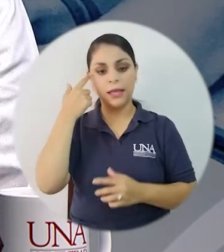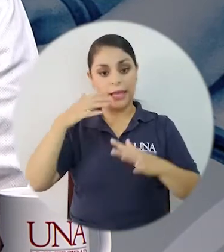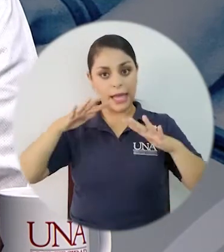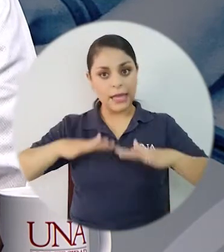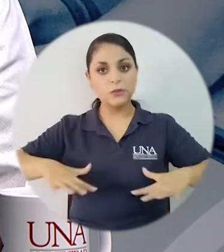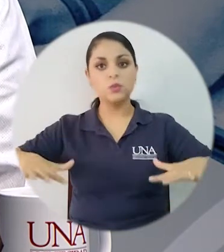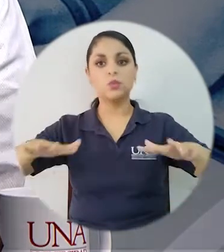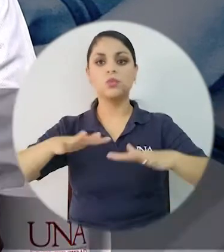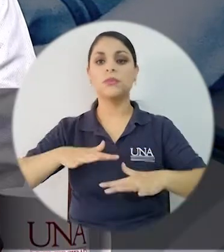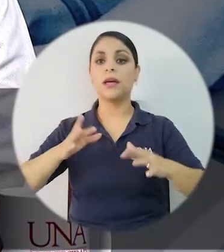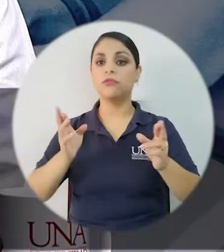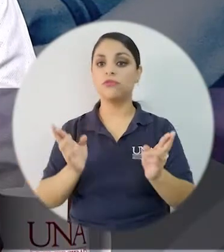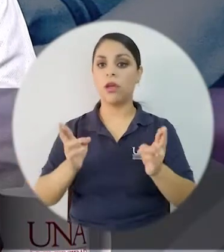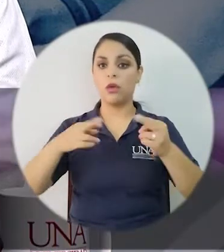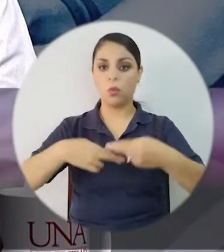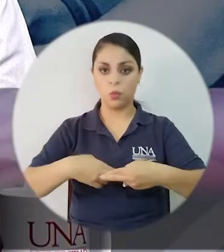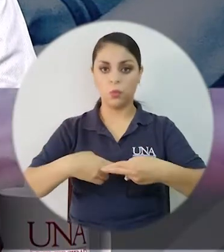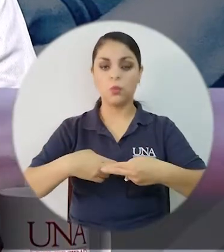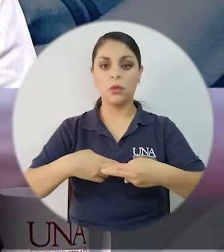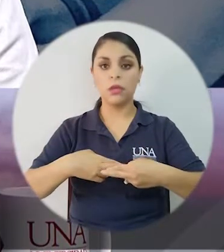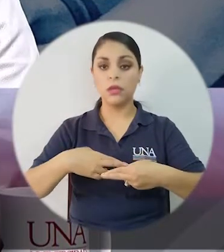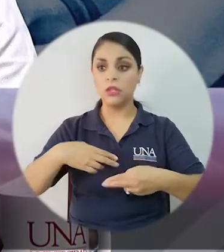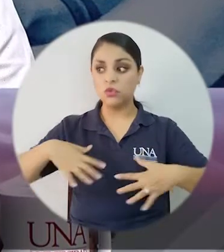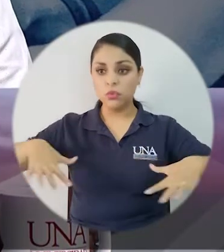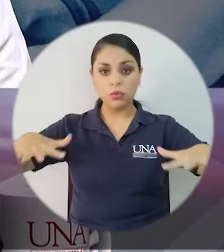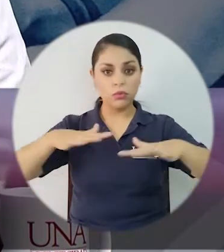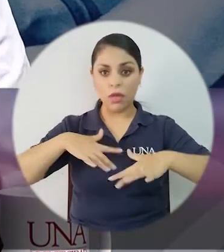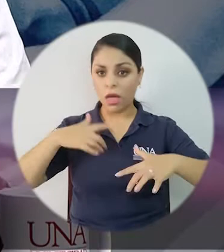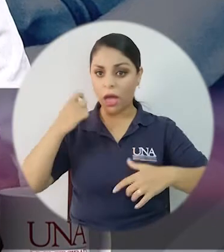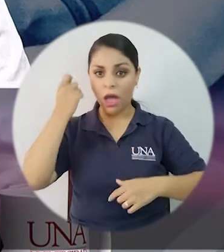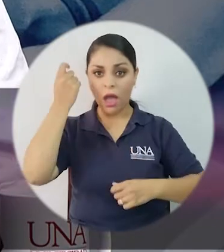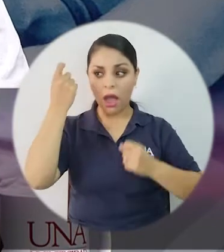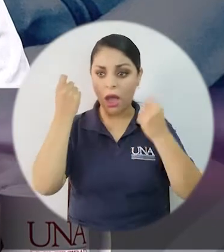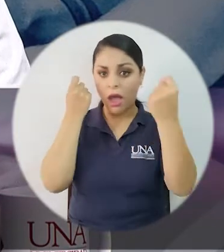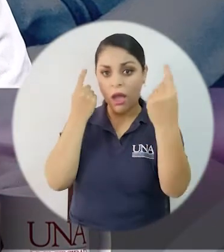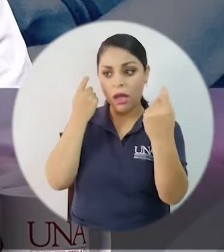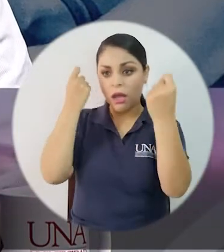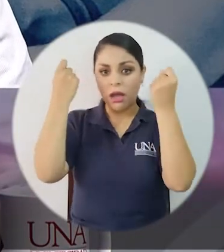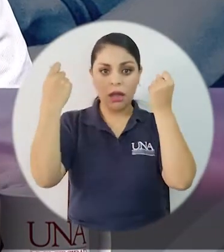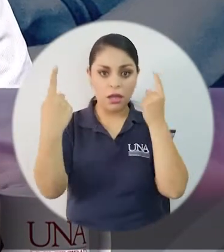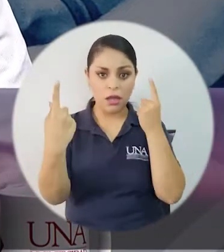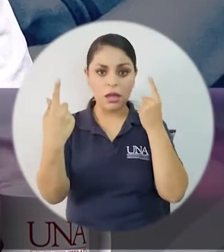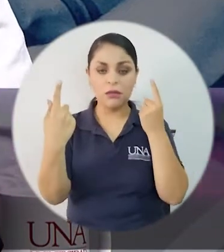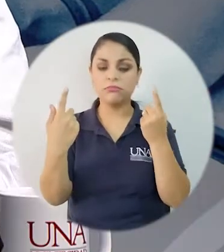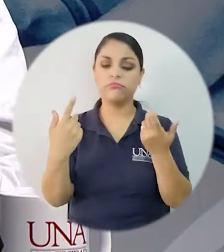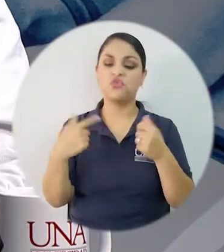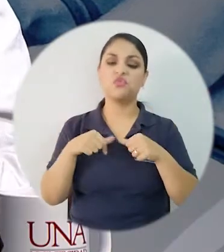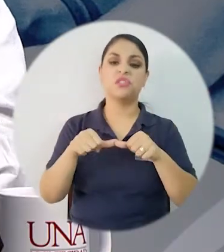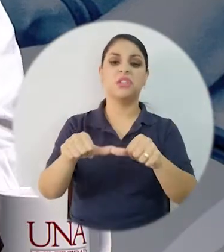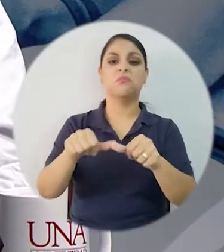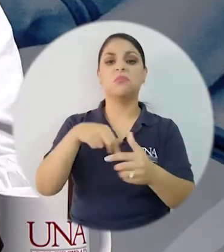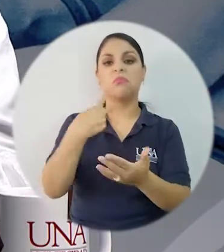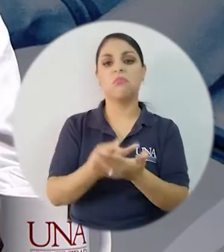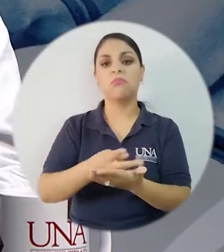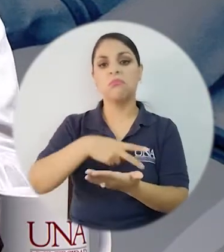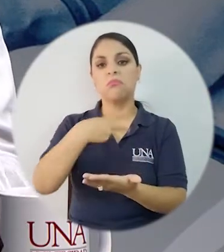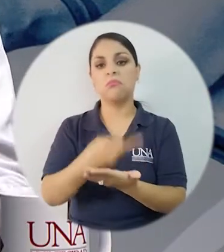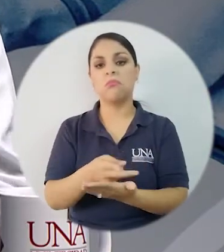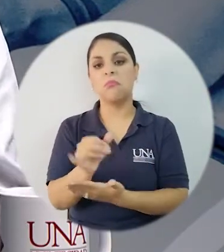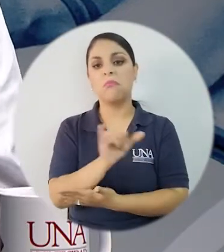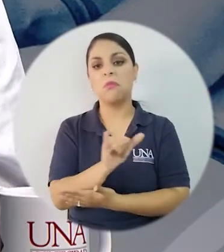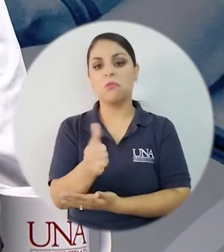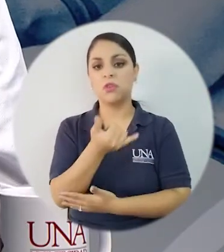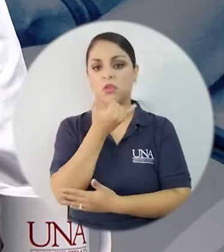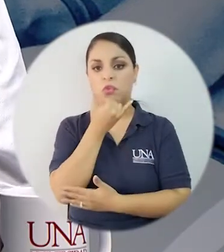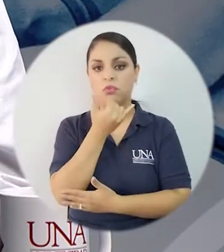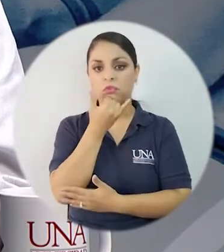de una región que si no nos entendemos como tal, vamos a seguir cayendo en los mismos